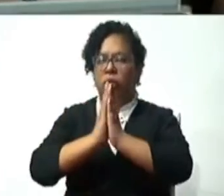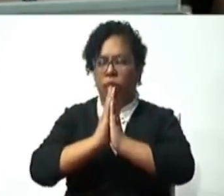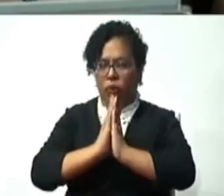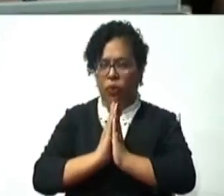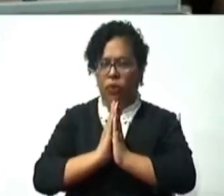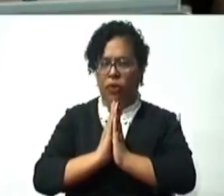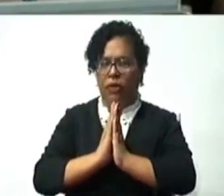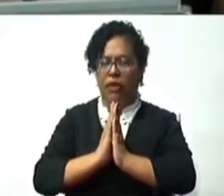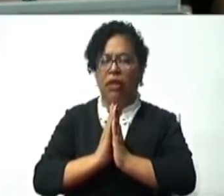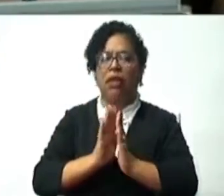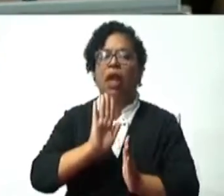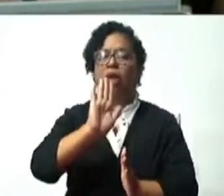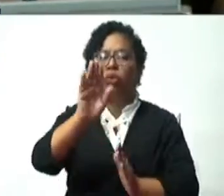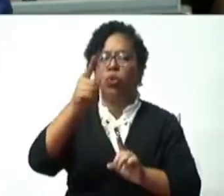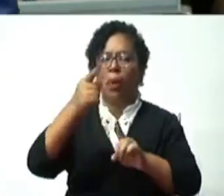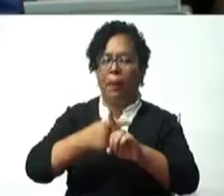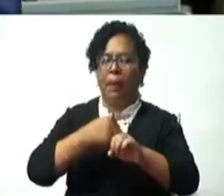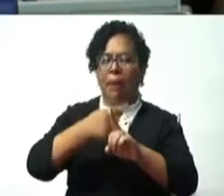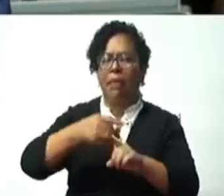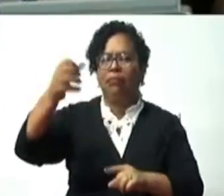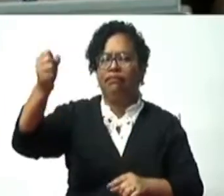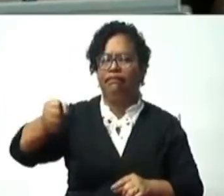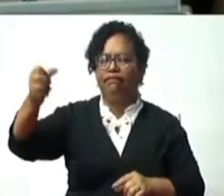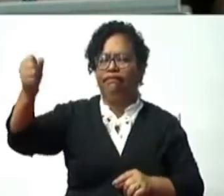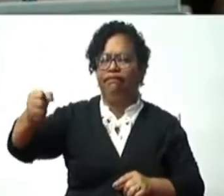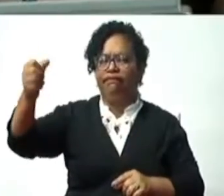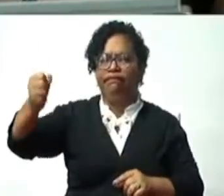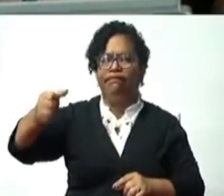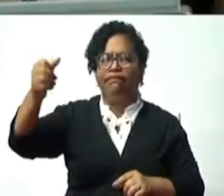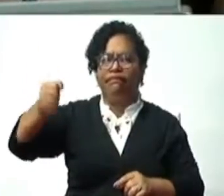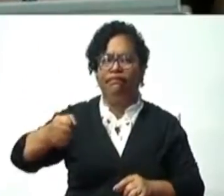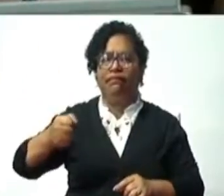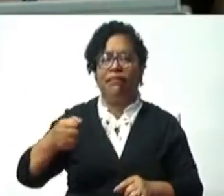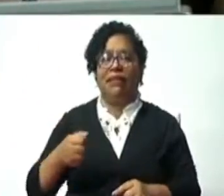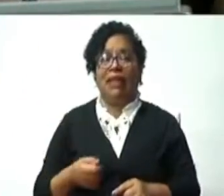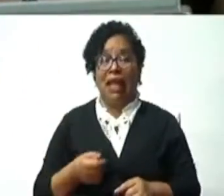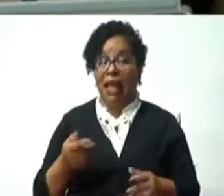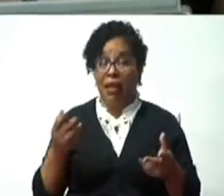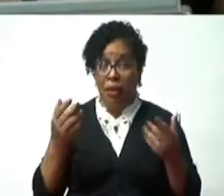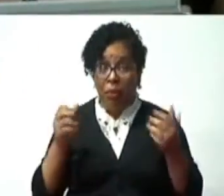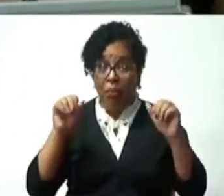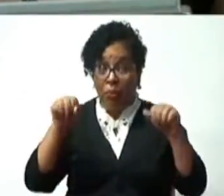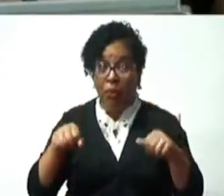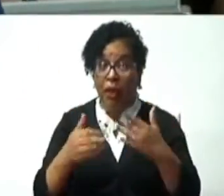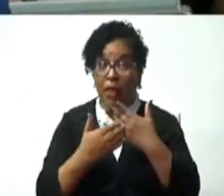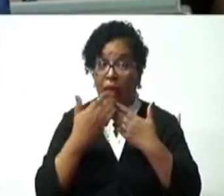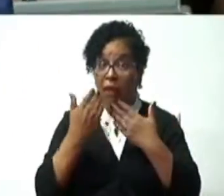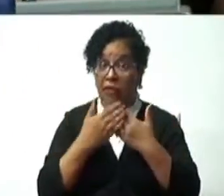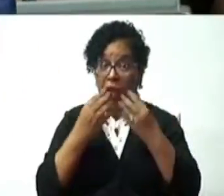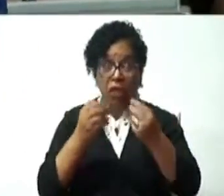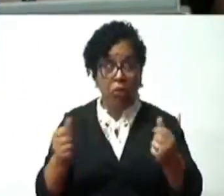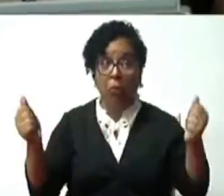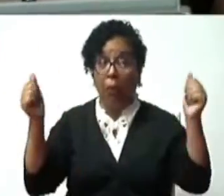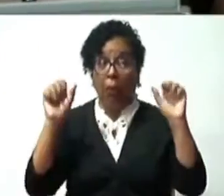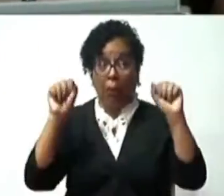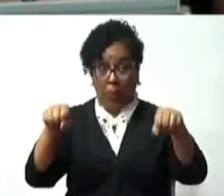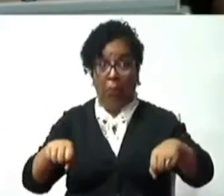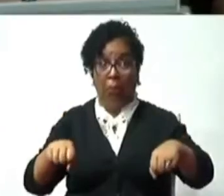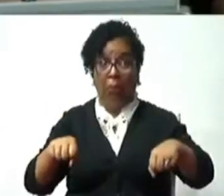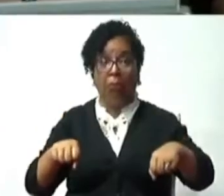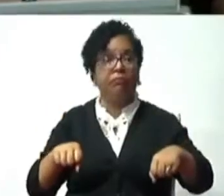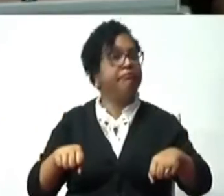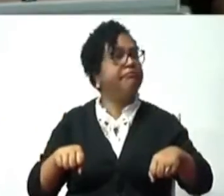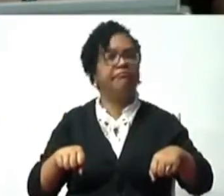una pensión, tiene que pasar mil vicisitudes para lograr una pensión de